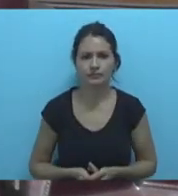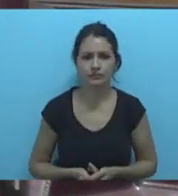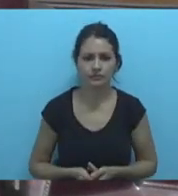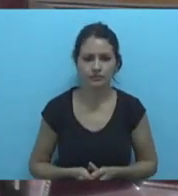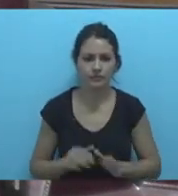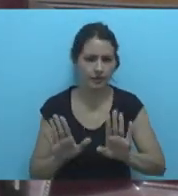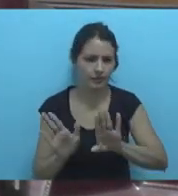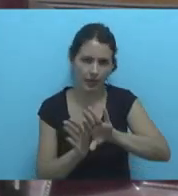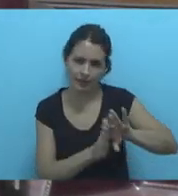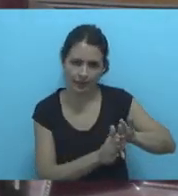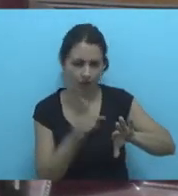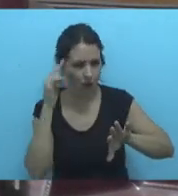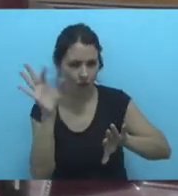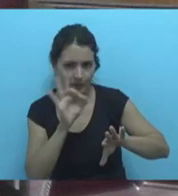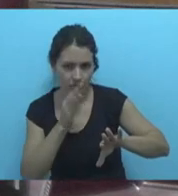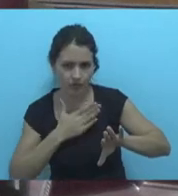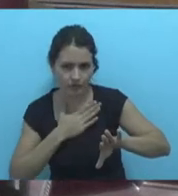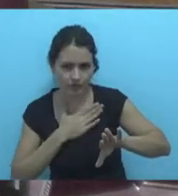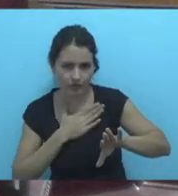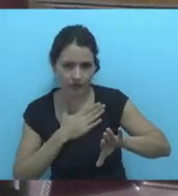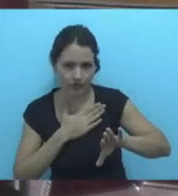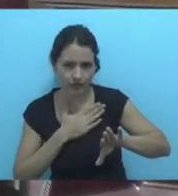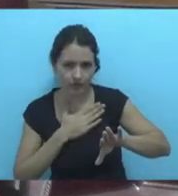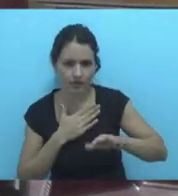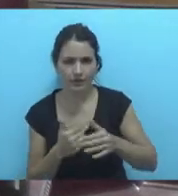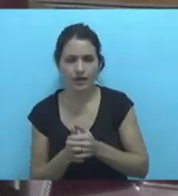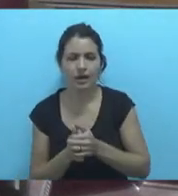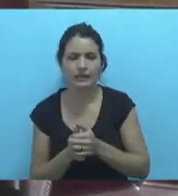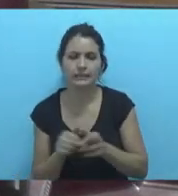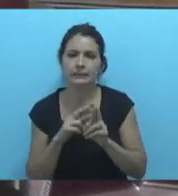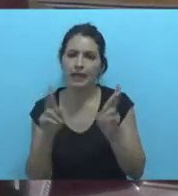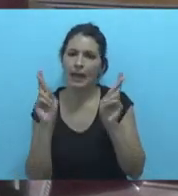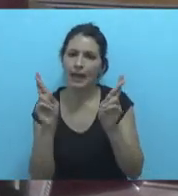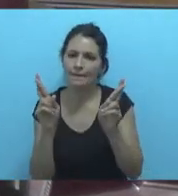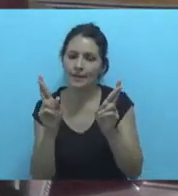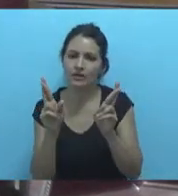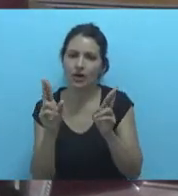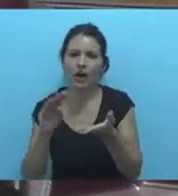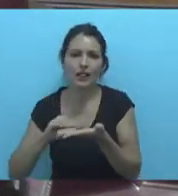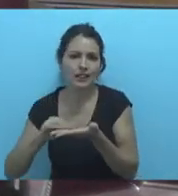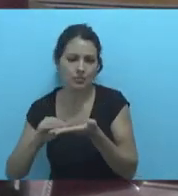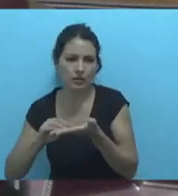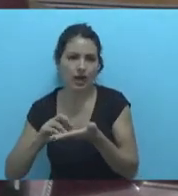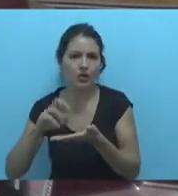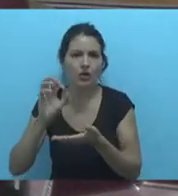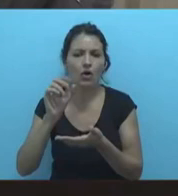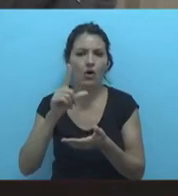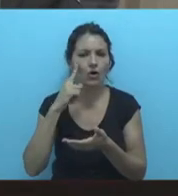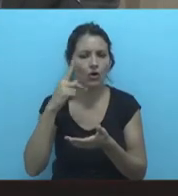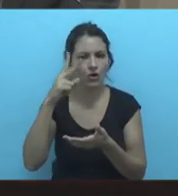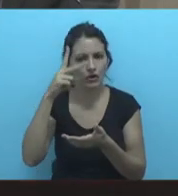un comentario, espero que nuestro compañero Palo Oliver se recupere pronto, que está internado. Gracias. Gracias,